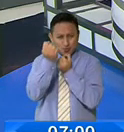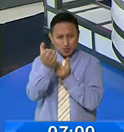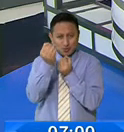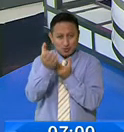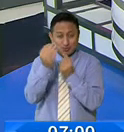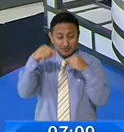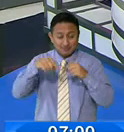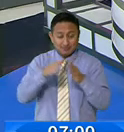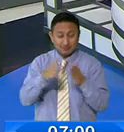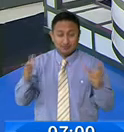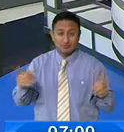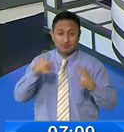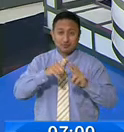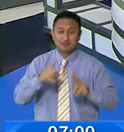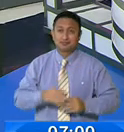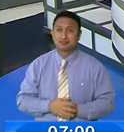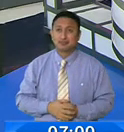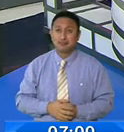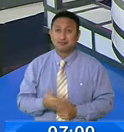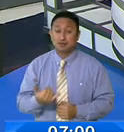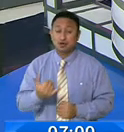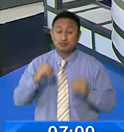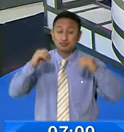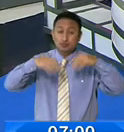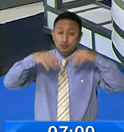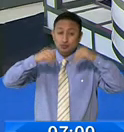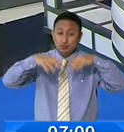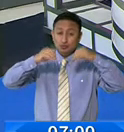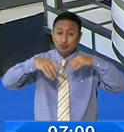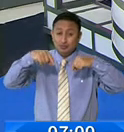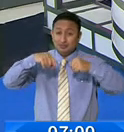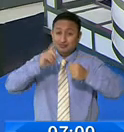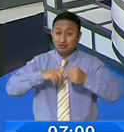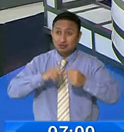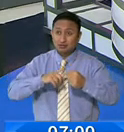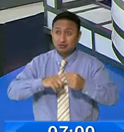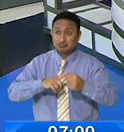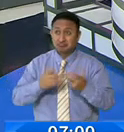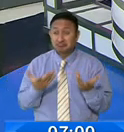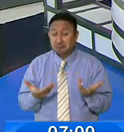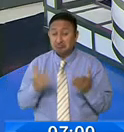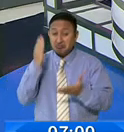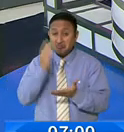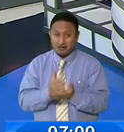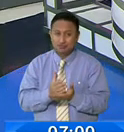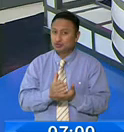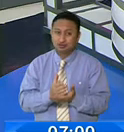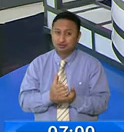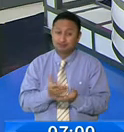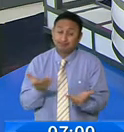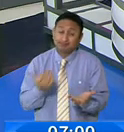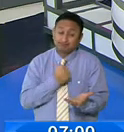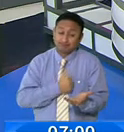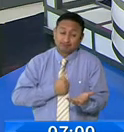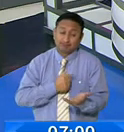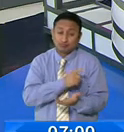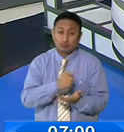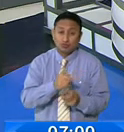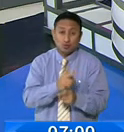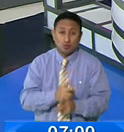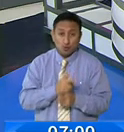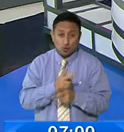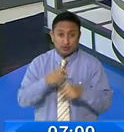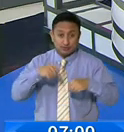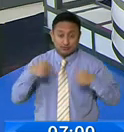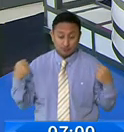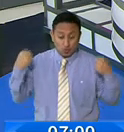el Comercio TV. Hay una lluvia pertinaz en la ciudad de Quito, parece que no va a parar, así que usted tiene que salir ya,